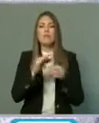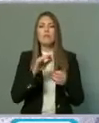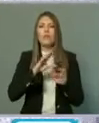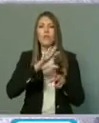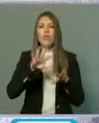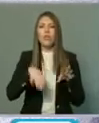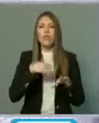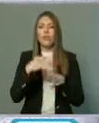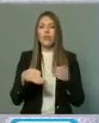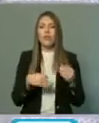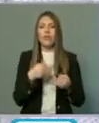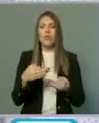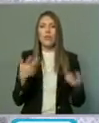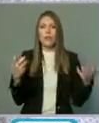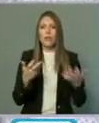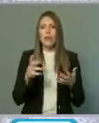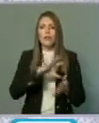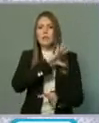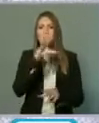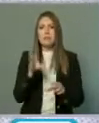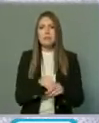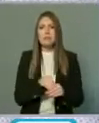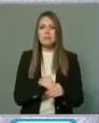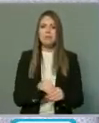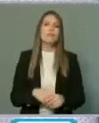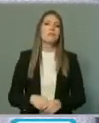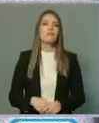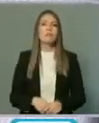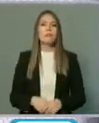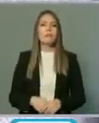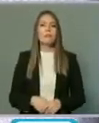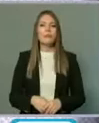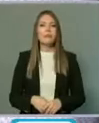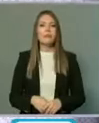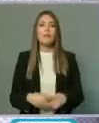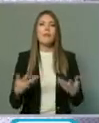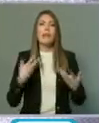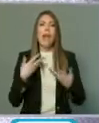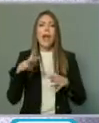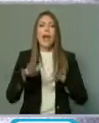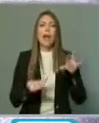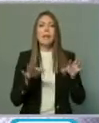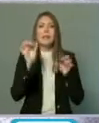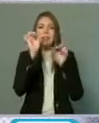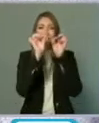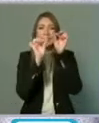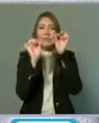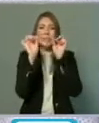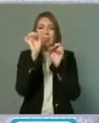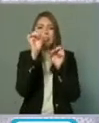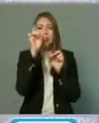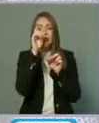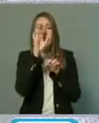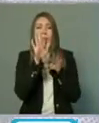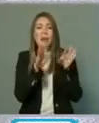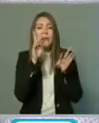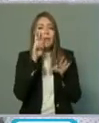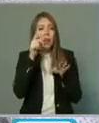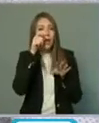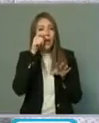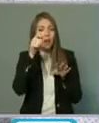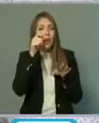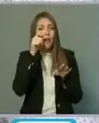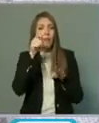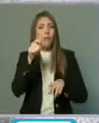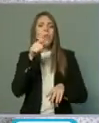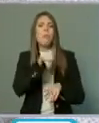armar. No obstante que hay unas piezas muy pequeñas que apenas se ve con la lupa